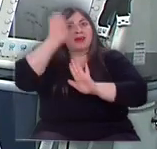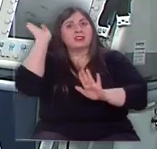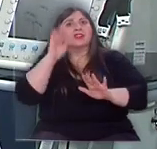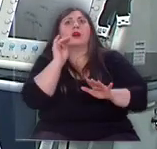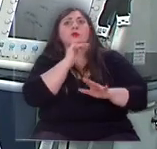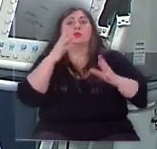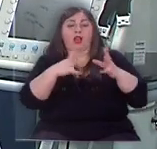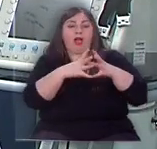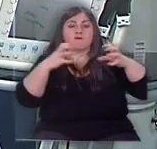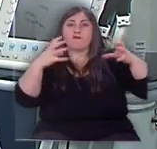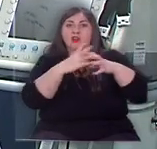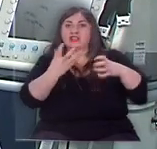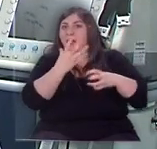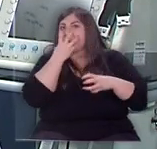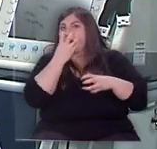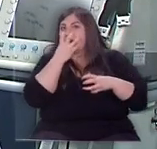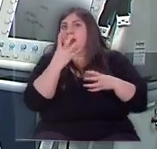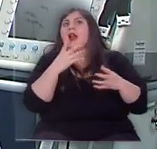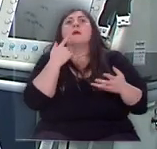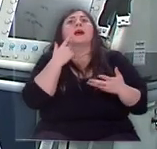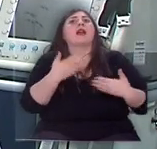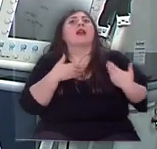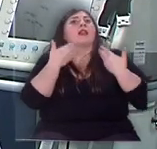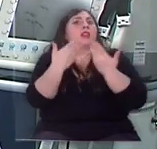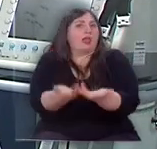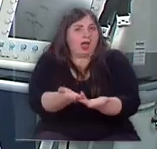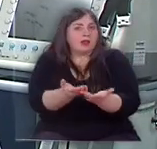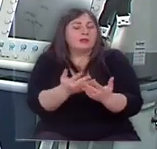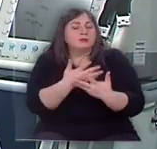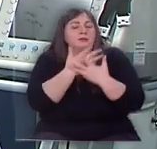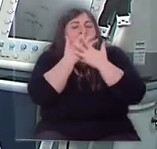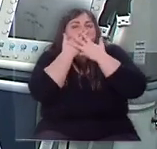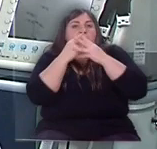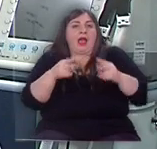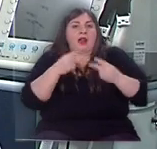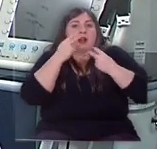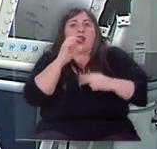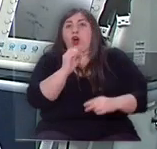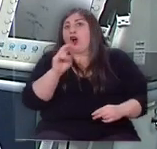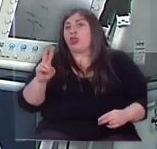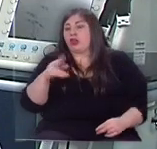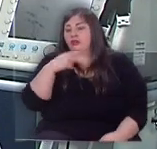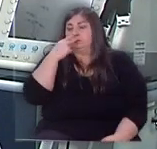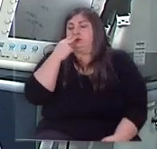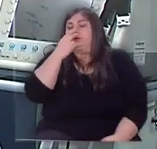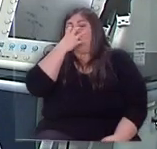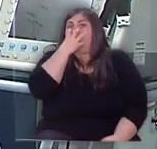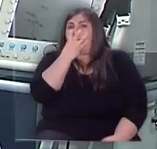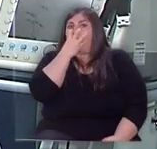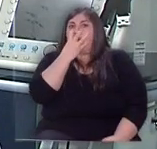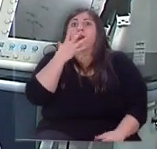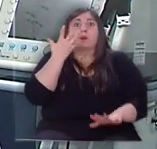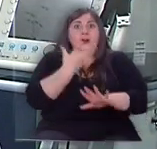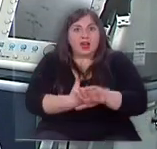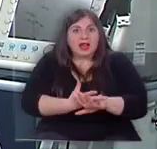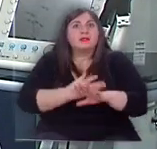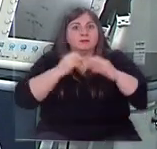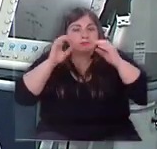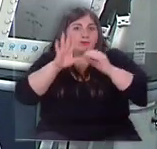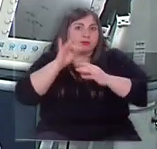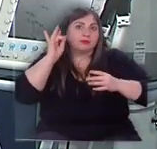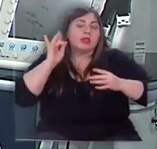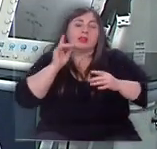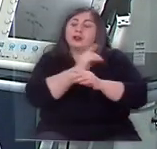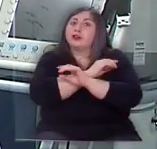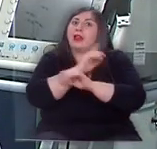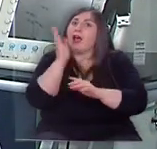una bolsa máscara para entregar el aire y el oxígeno. Sin embargo, hay una tremenda posibilidad que